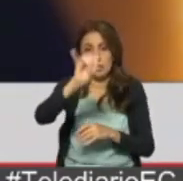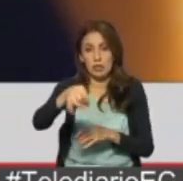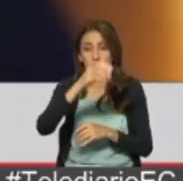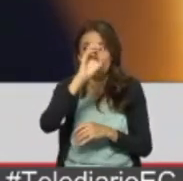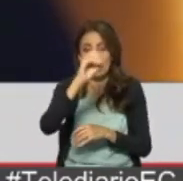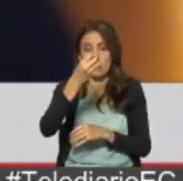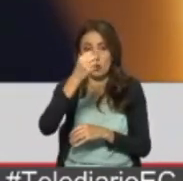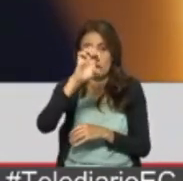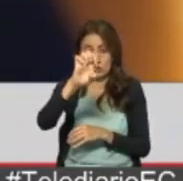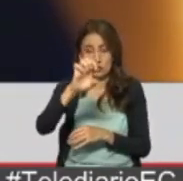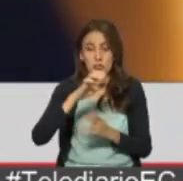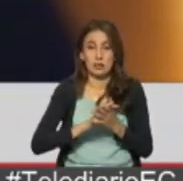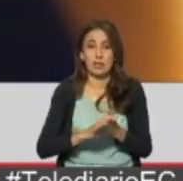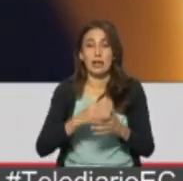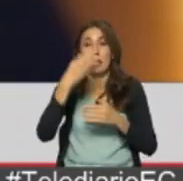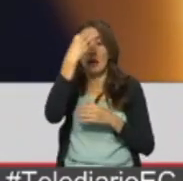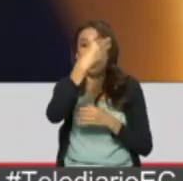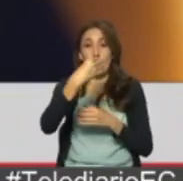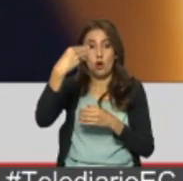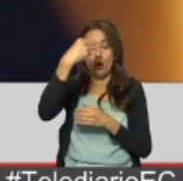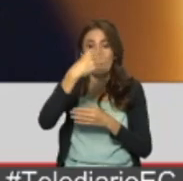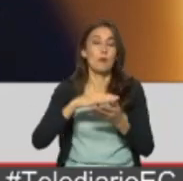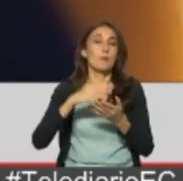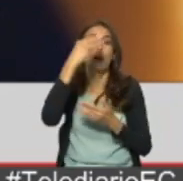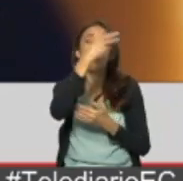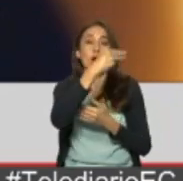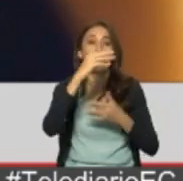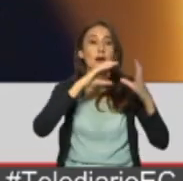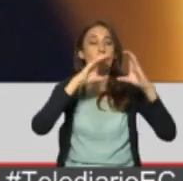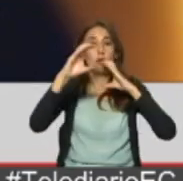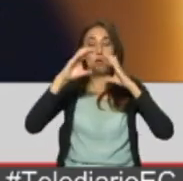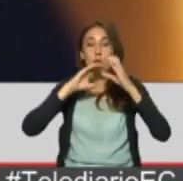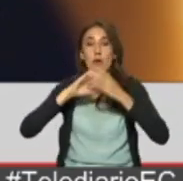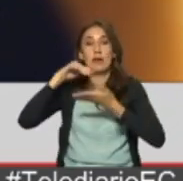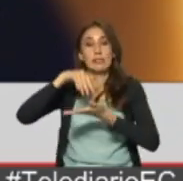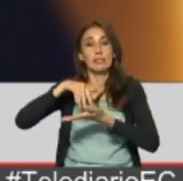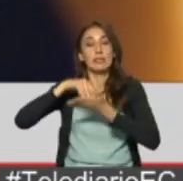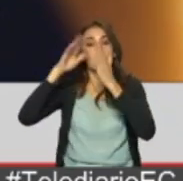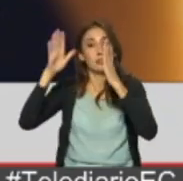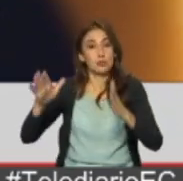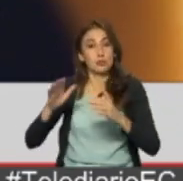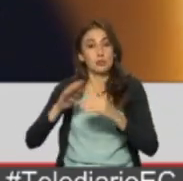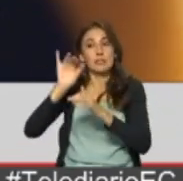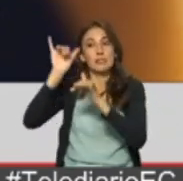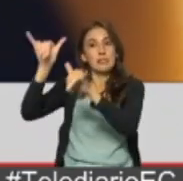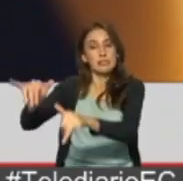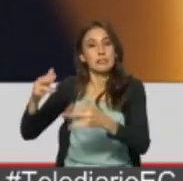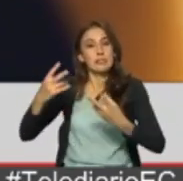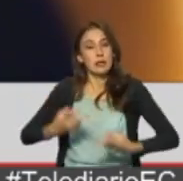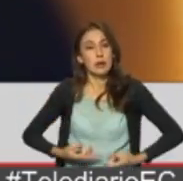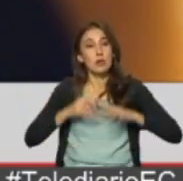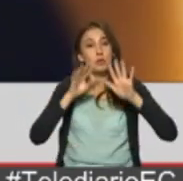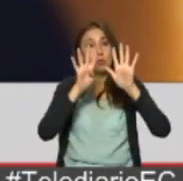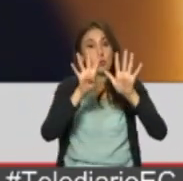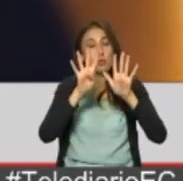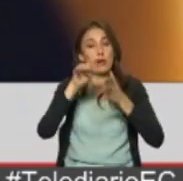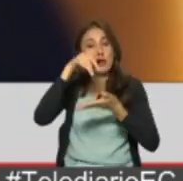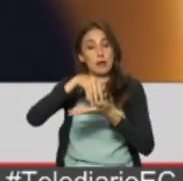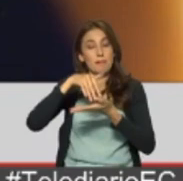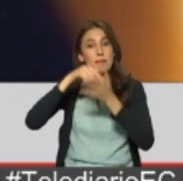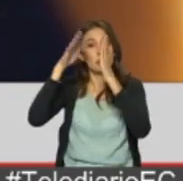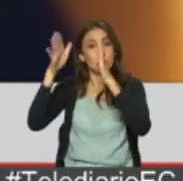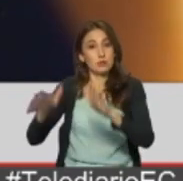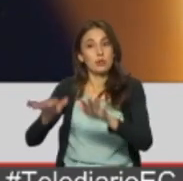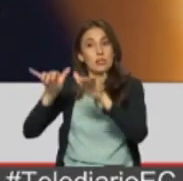videoconferencia con los estudiantes que están en Wuhan y en sus alrededores, que son nueve estudiantes, nueve